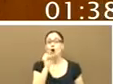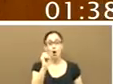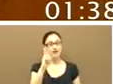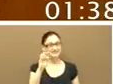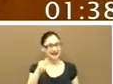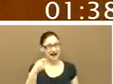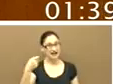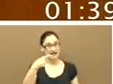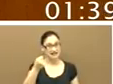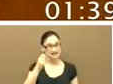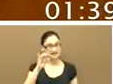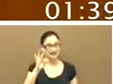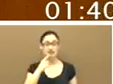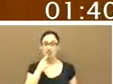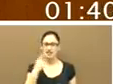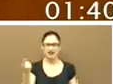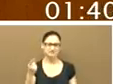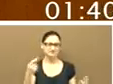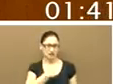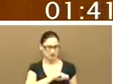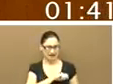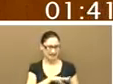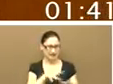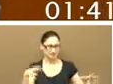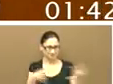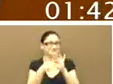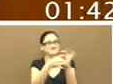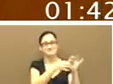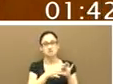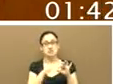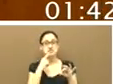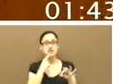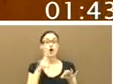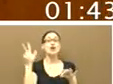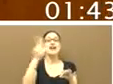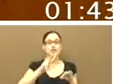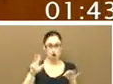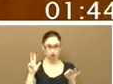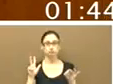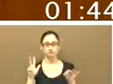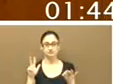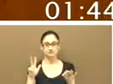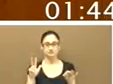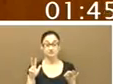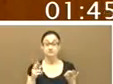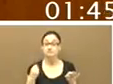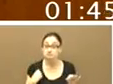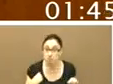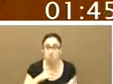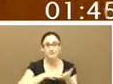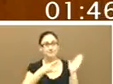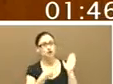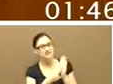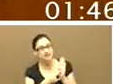con melancolía en su España invertebrada, refiriéndose a la nación, desarticulación del proyecto